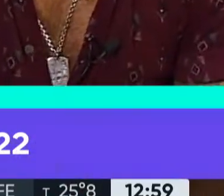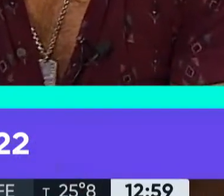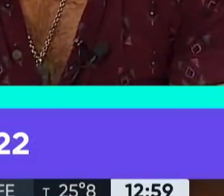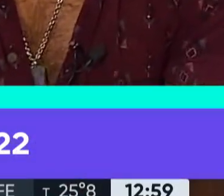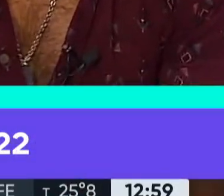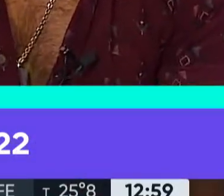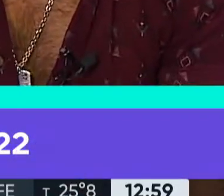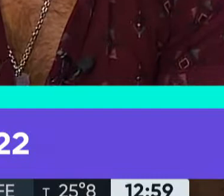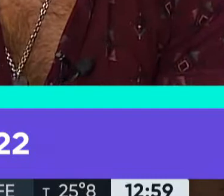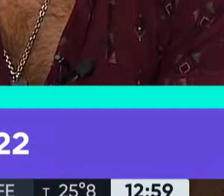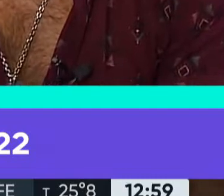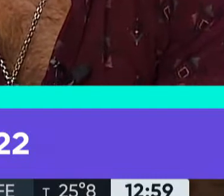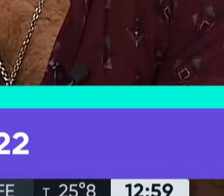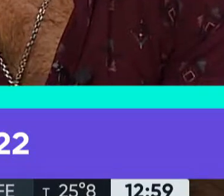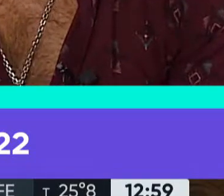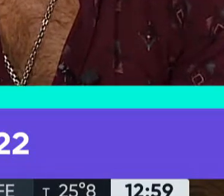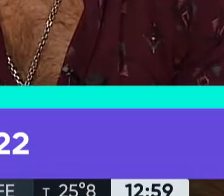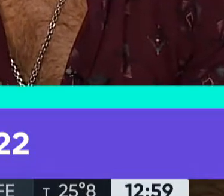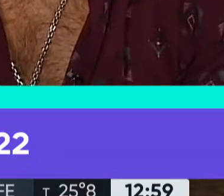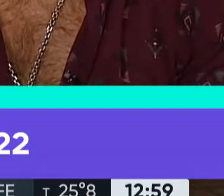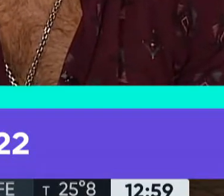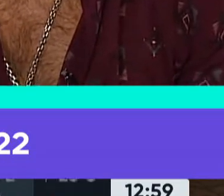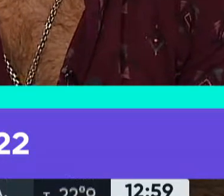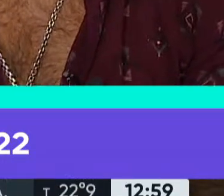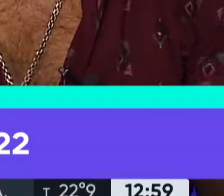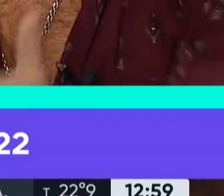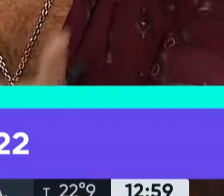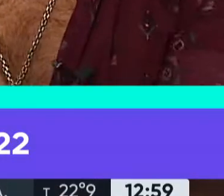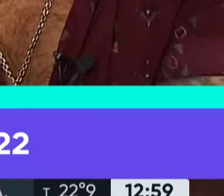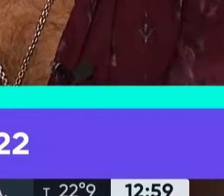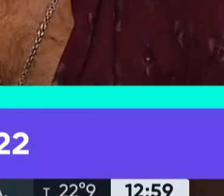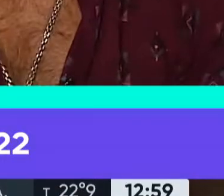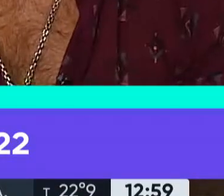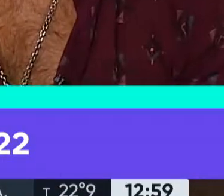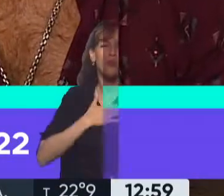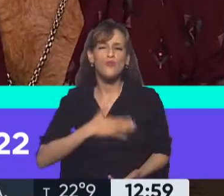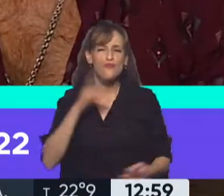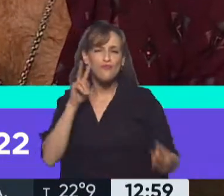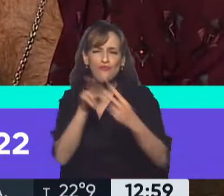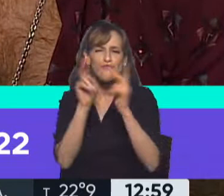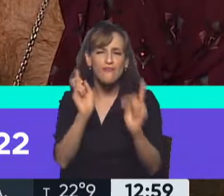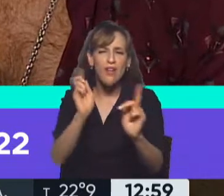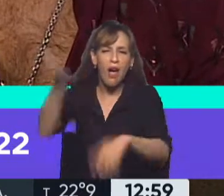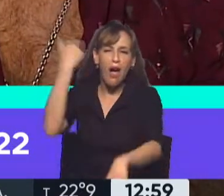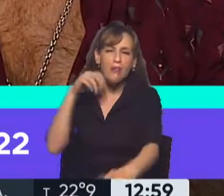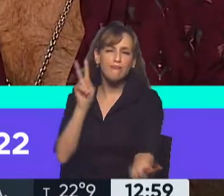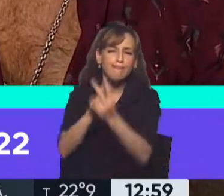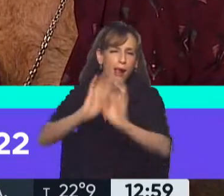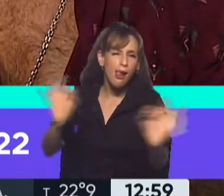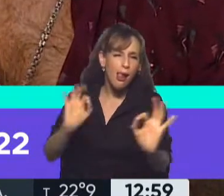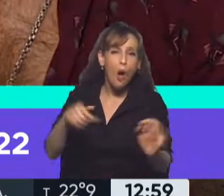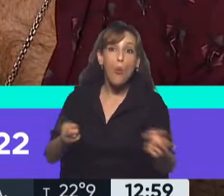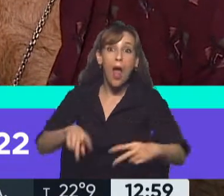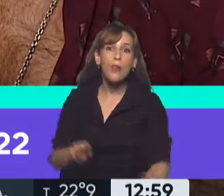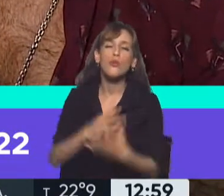Bueno, primero feliz de volver a verte después de este tiempo difícil de no poder encontrarnos. Y un poco desde ahí, ¿no?, sale